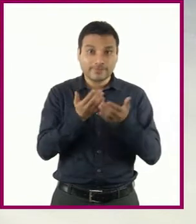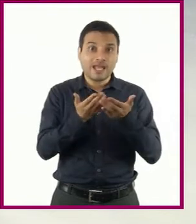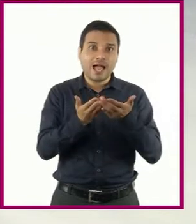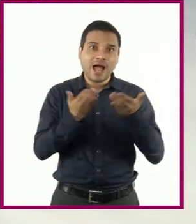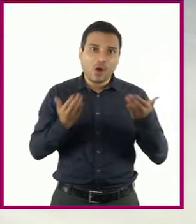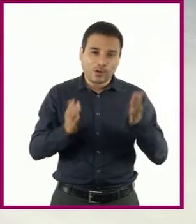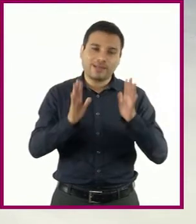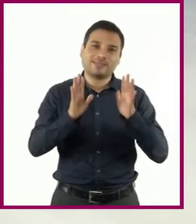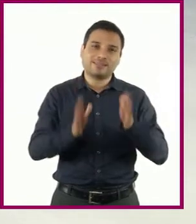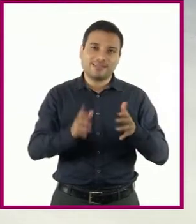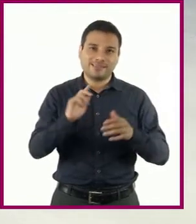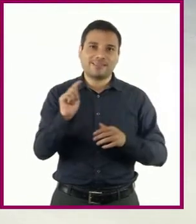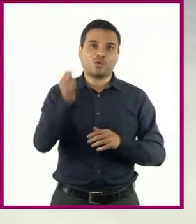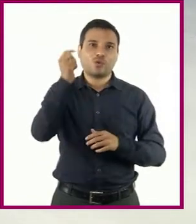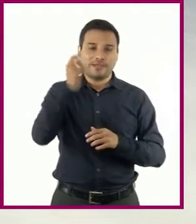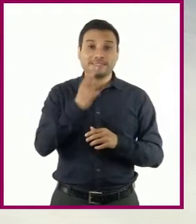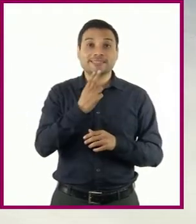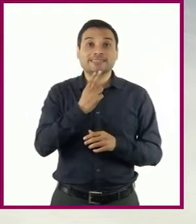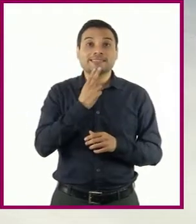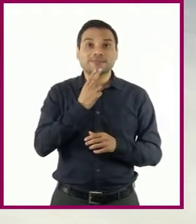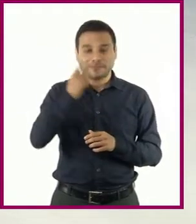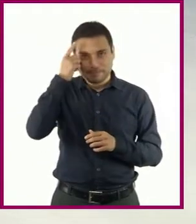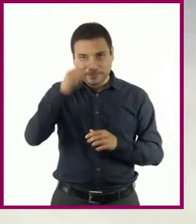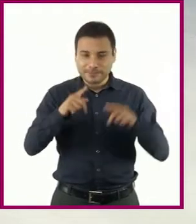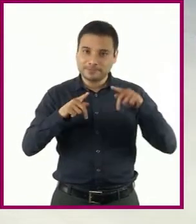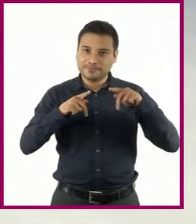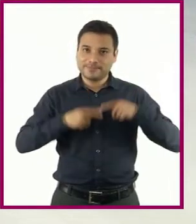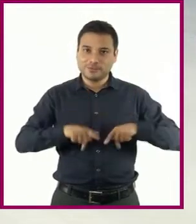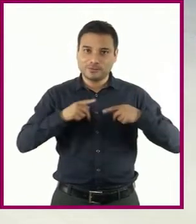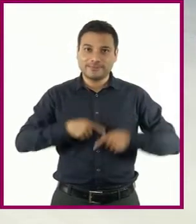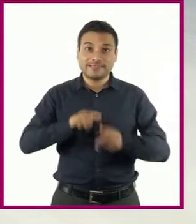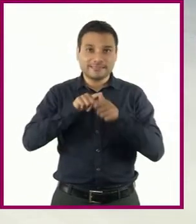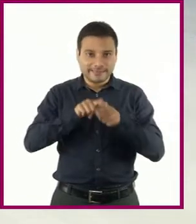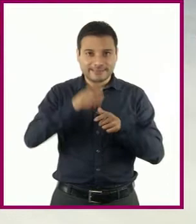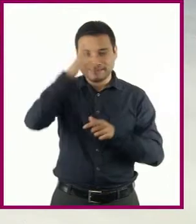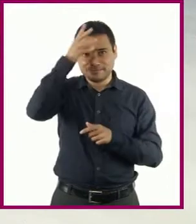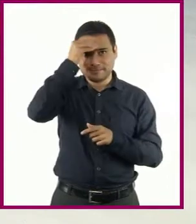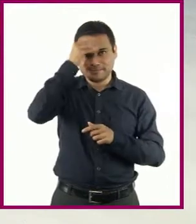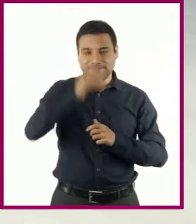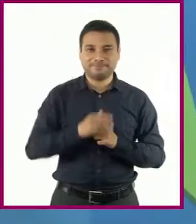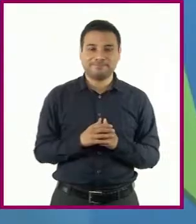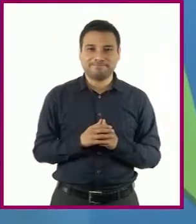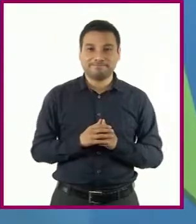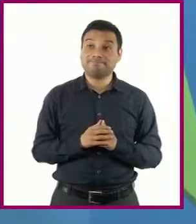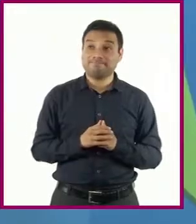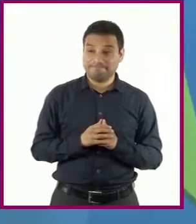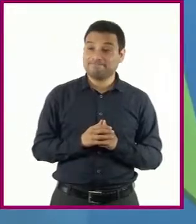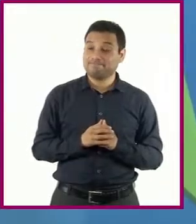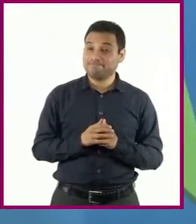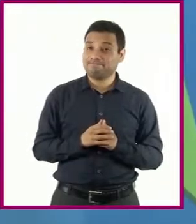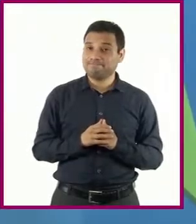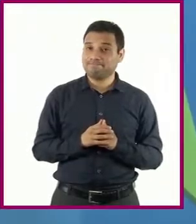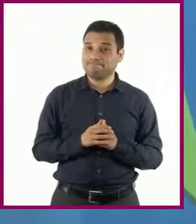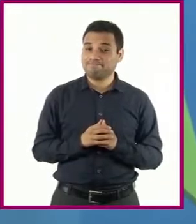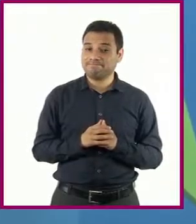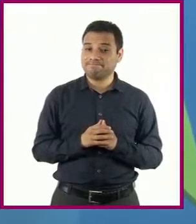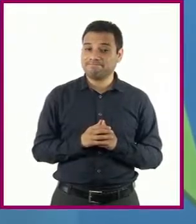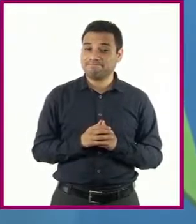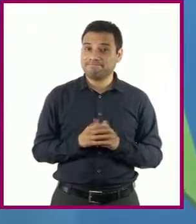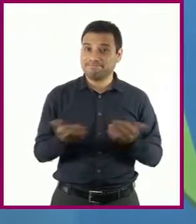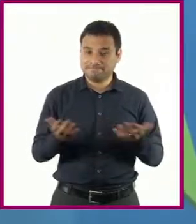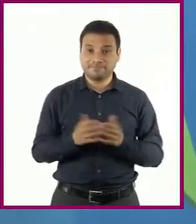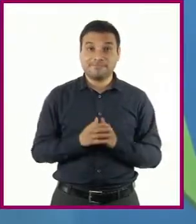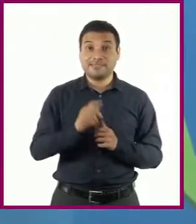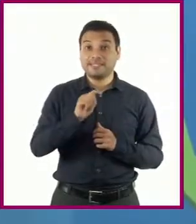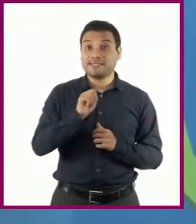de comunicación que han permitido que podamos seguir aprendiendo desde casa. Así es. Los medios de comunicación son